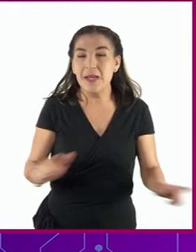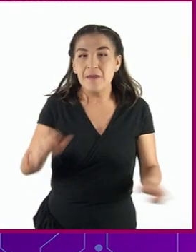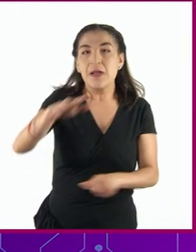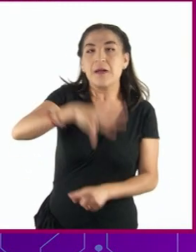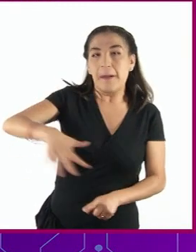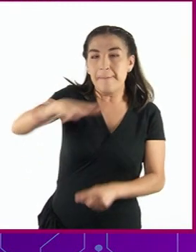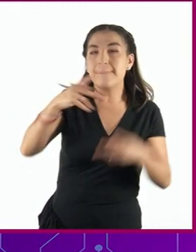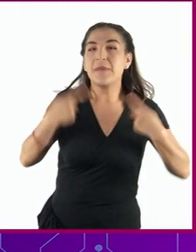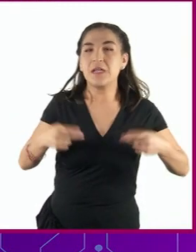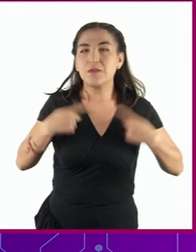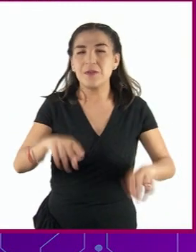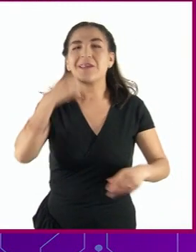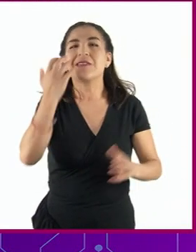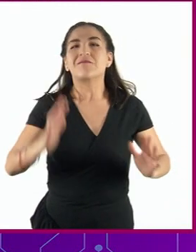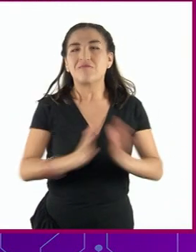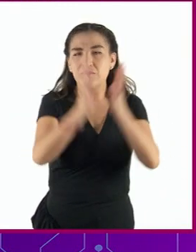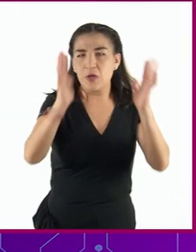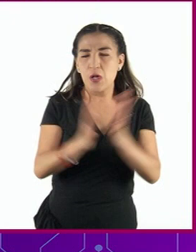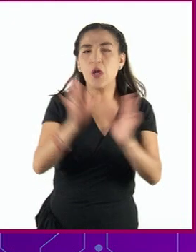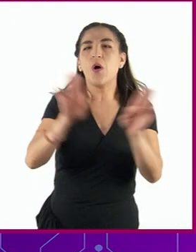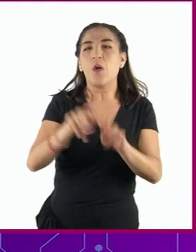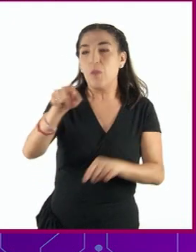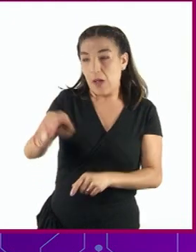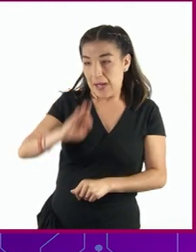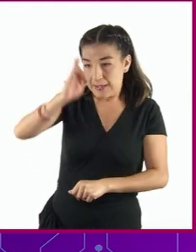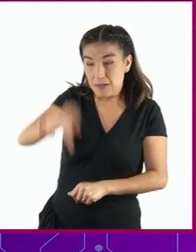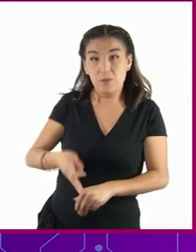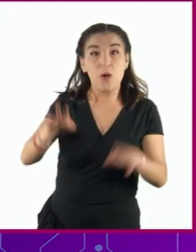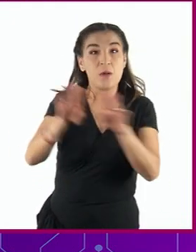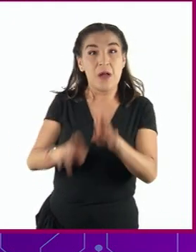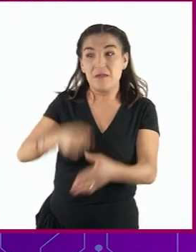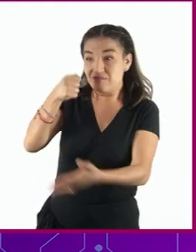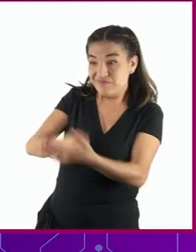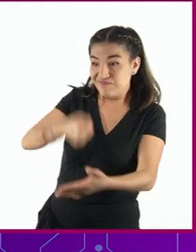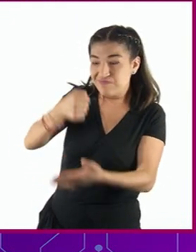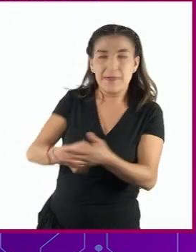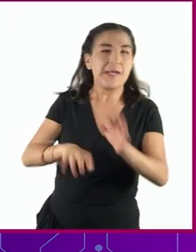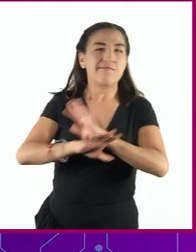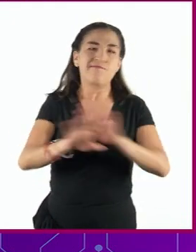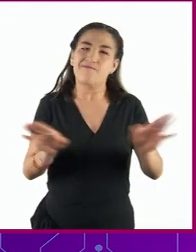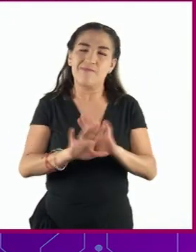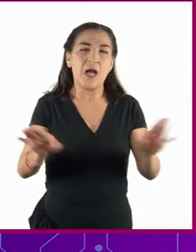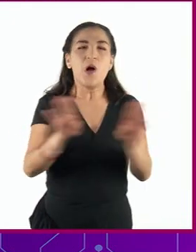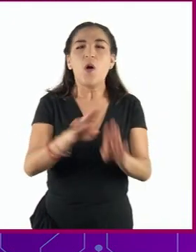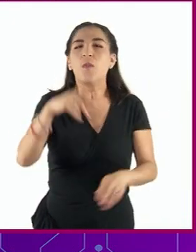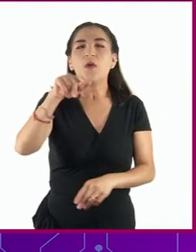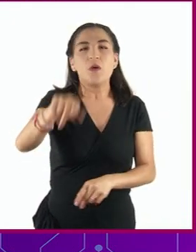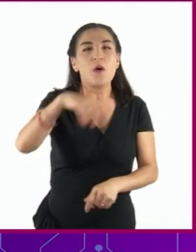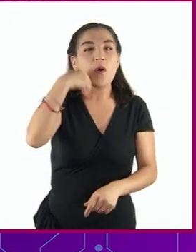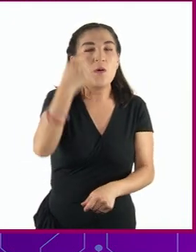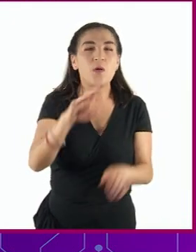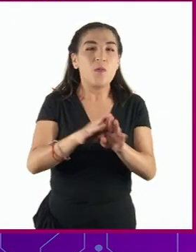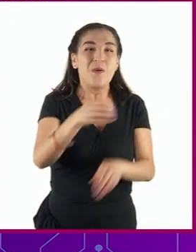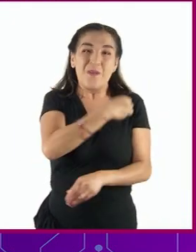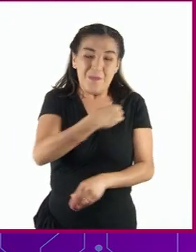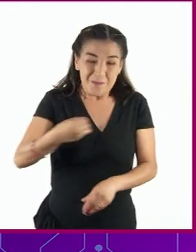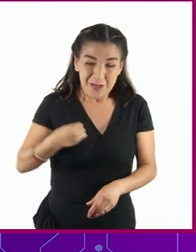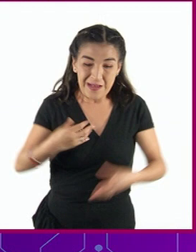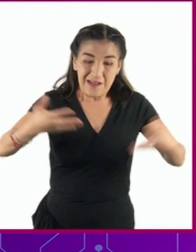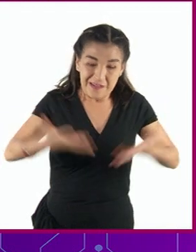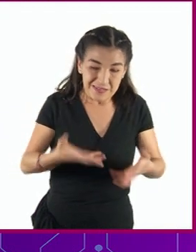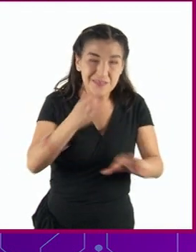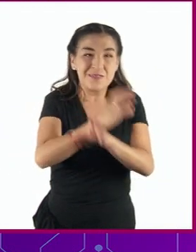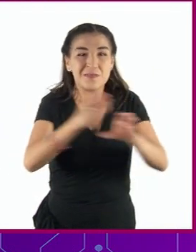las participantes. La mediación no puede imponerse. No se puede obligar a nadie a establecer